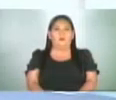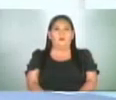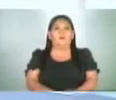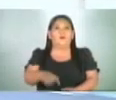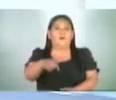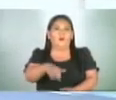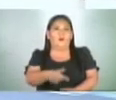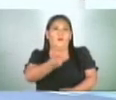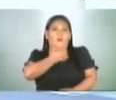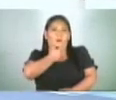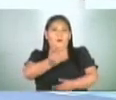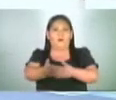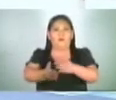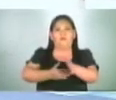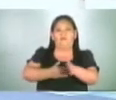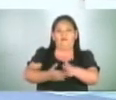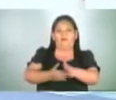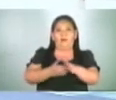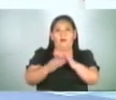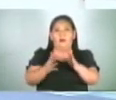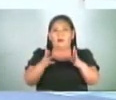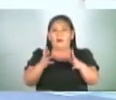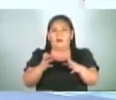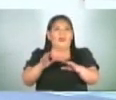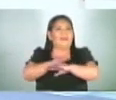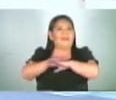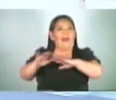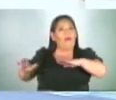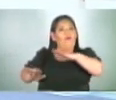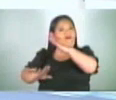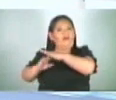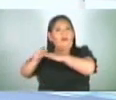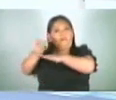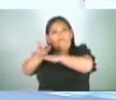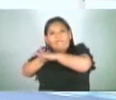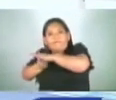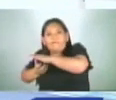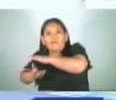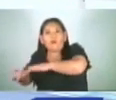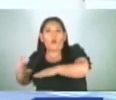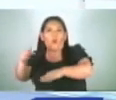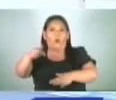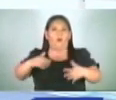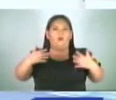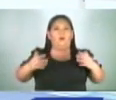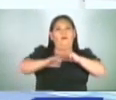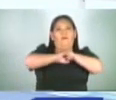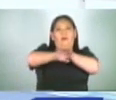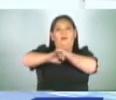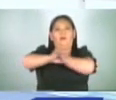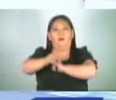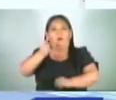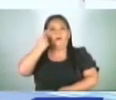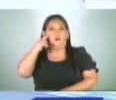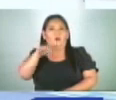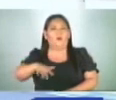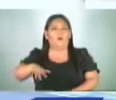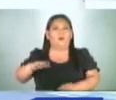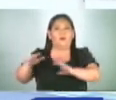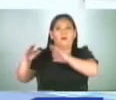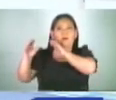Iniciamos con los hechos. Reducir la migración irregular es el principal objetivo de una campaña que fue lanzada en Sonsonate, la